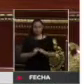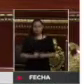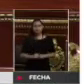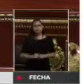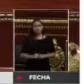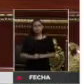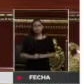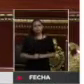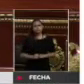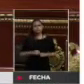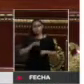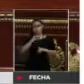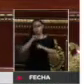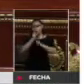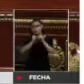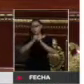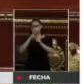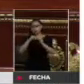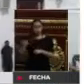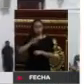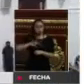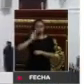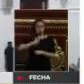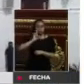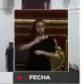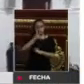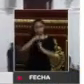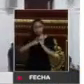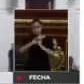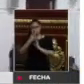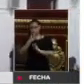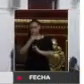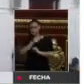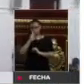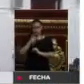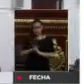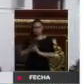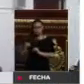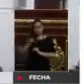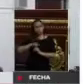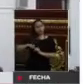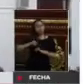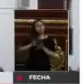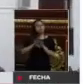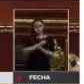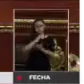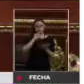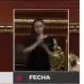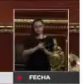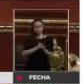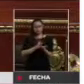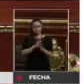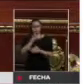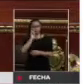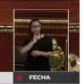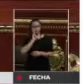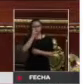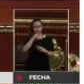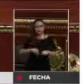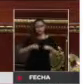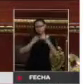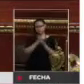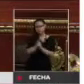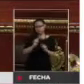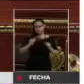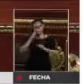y mejorar los instrumentos jurídicos existentes para que contribuyan de manera favorable a la prevención, atención y erradicación de la violencia que